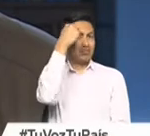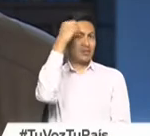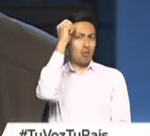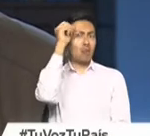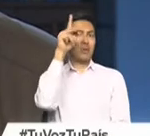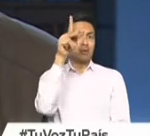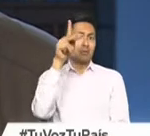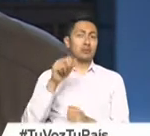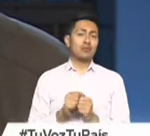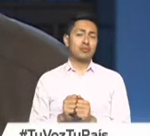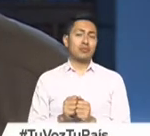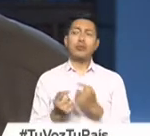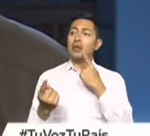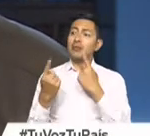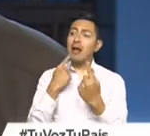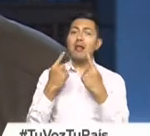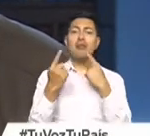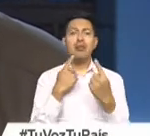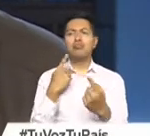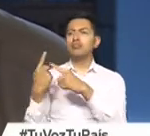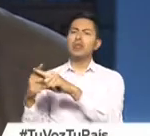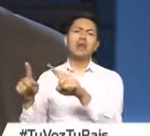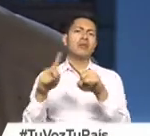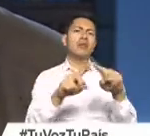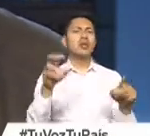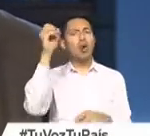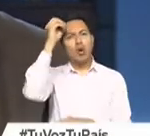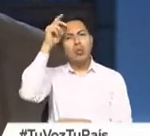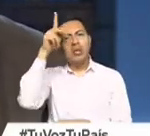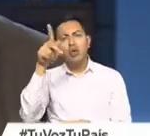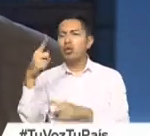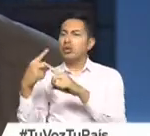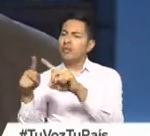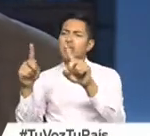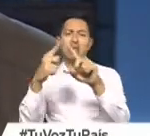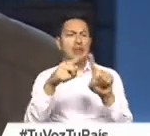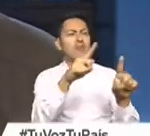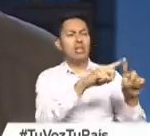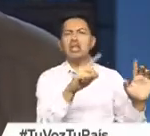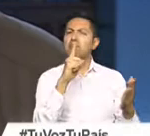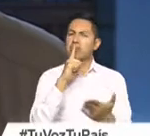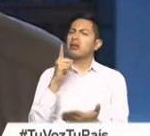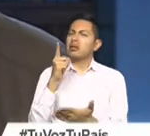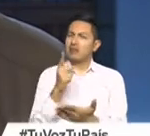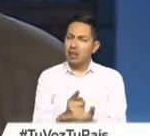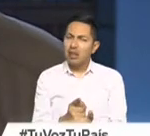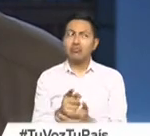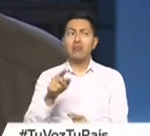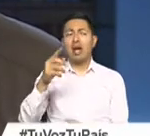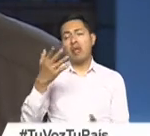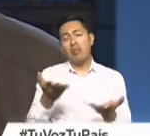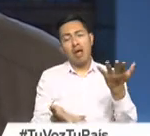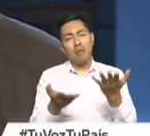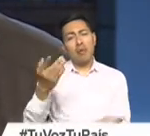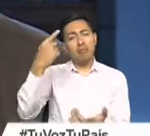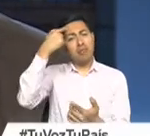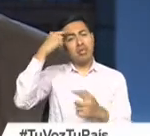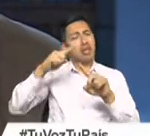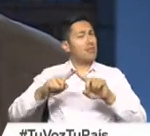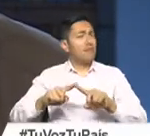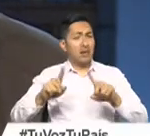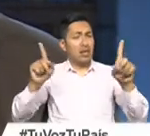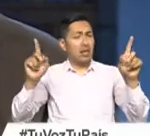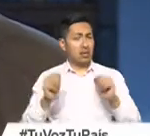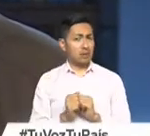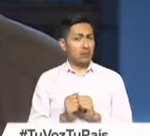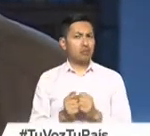el diálogo se van a ver distintas posturas de los distintos actores sociales y políticos, y justamente en esas distintas posturas